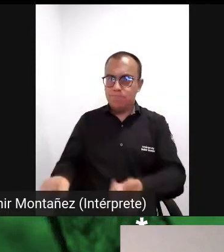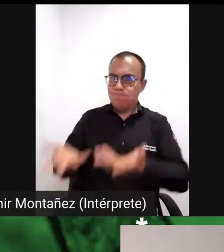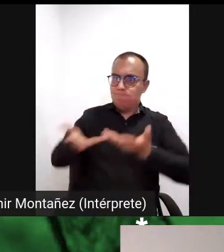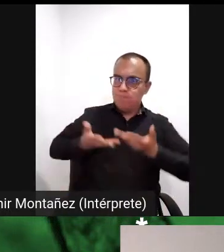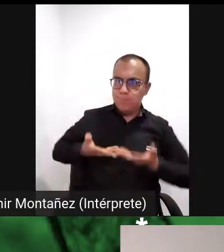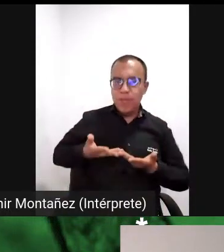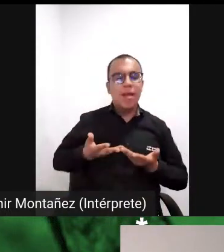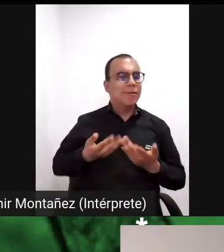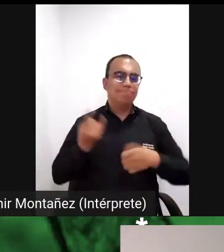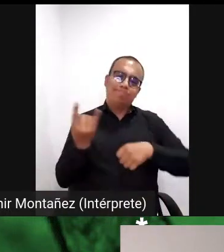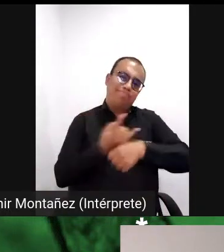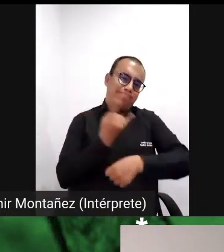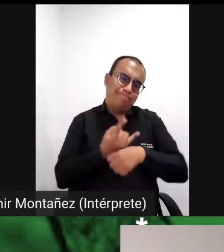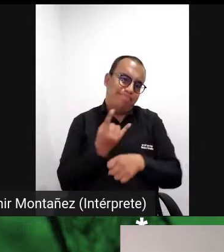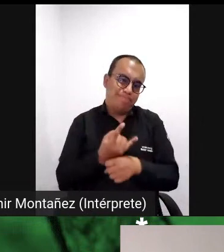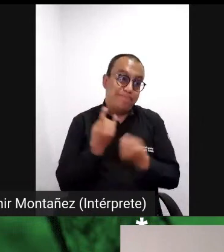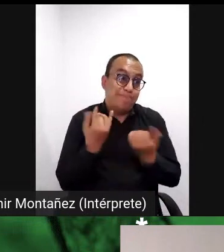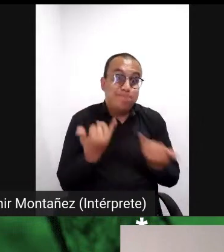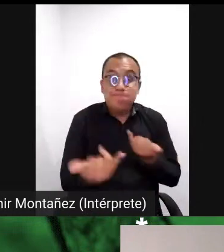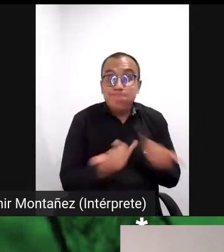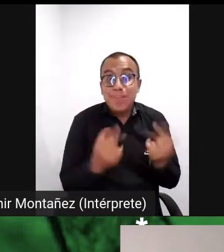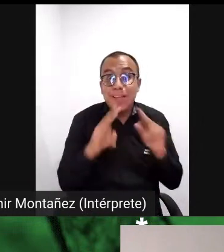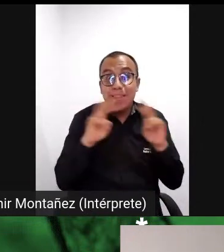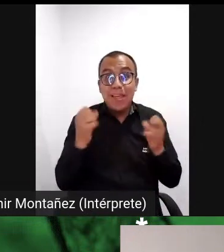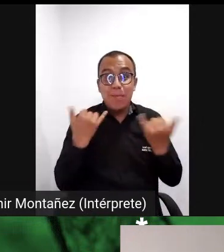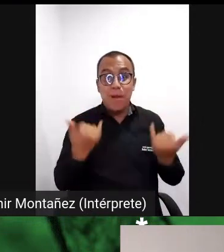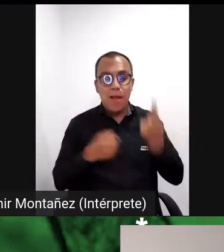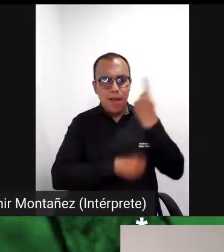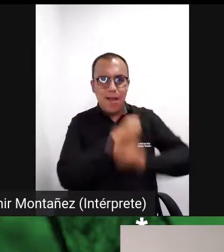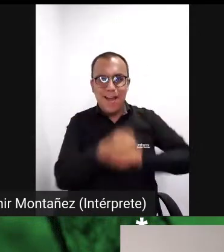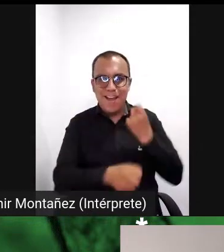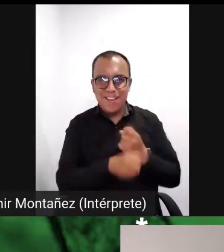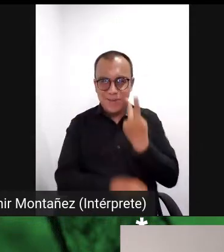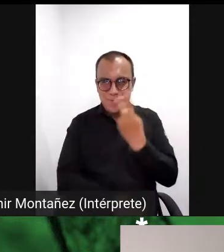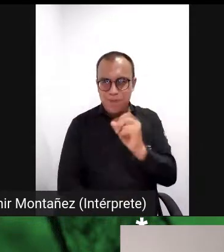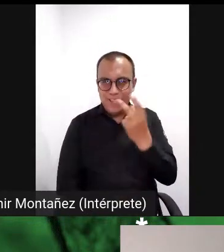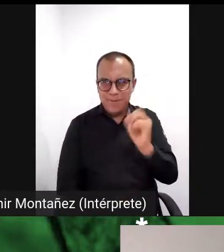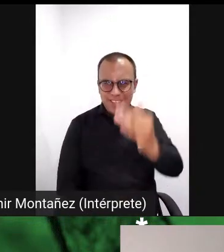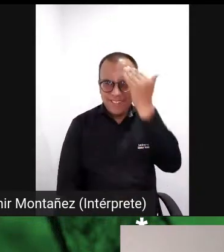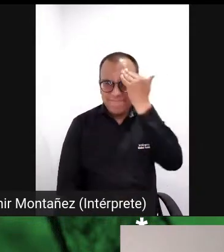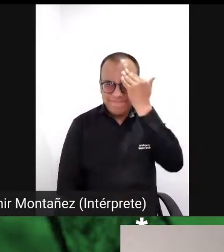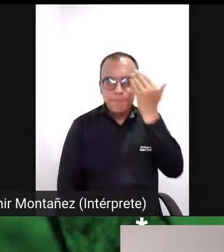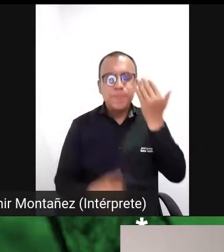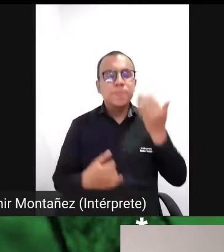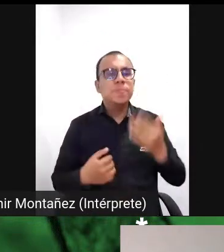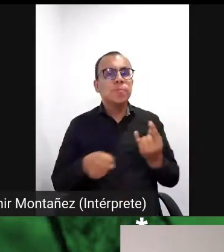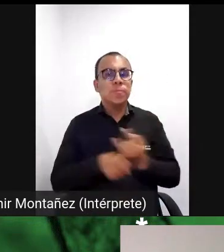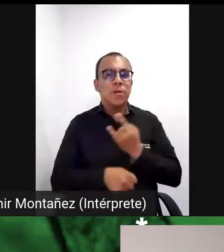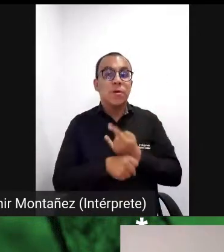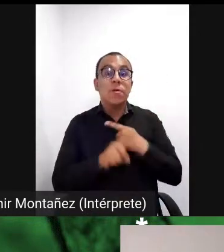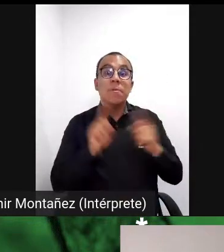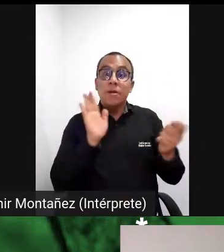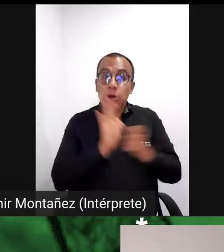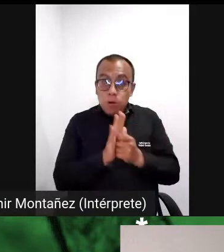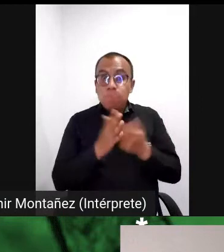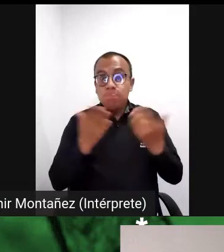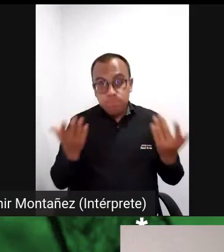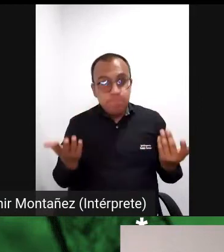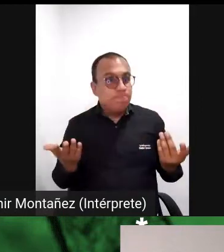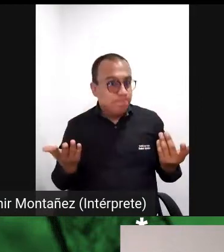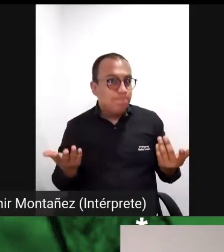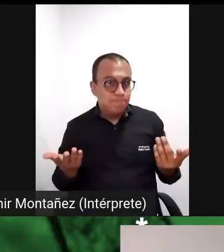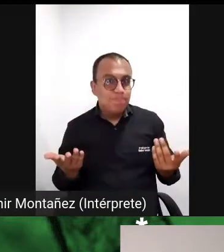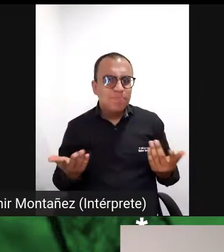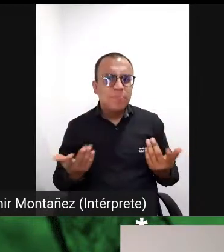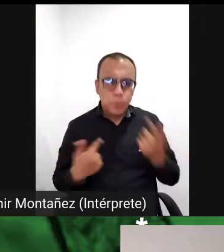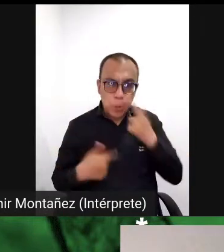podido utilizarlo específicamente por la dinámica propia de este año, como bien lo mencionas, pero creo que cuando lo